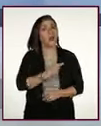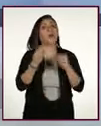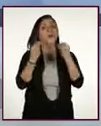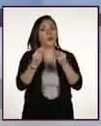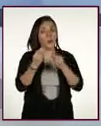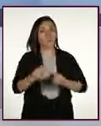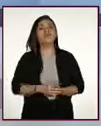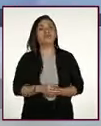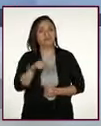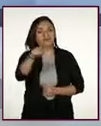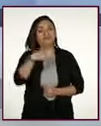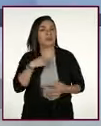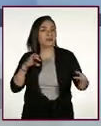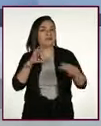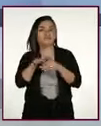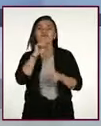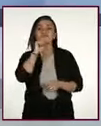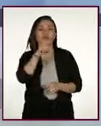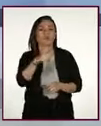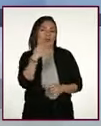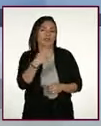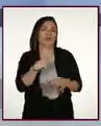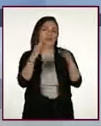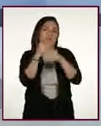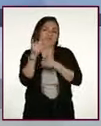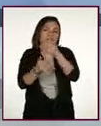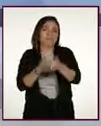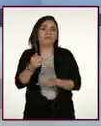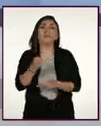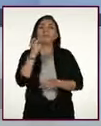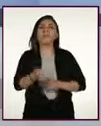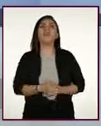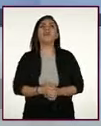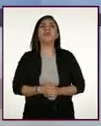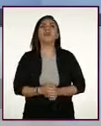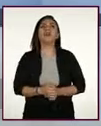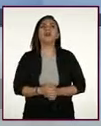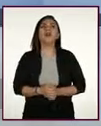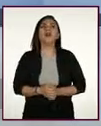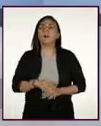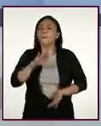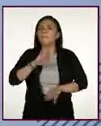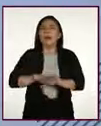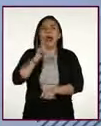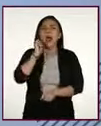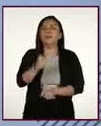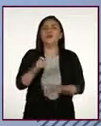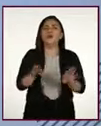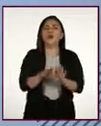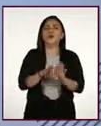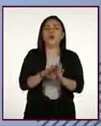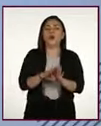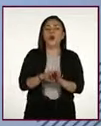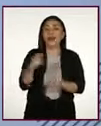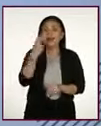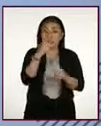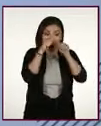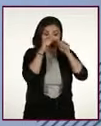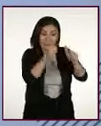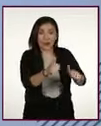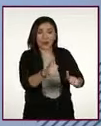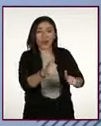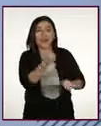perspectiva. Y justo para allá vamos, ¿no? O sea, lo que vamos a encontrar con atender a la salud